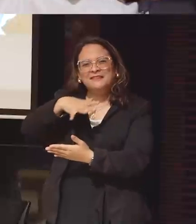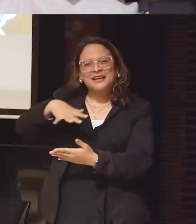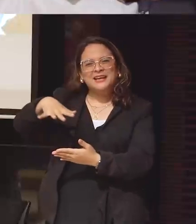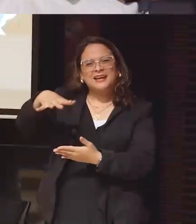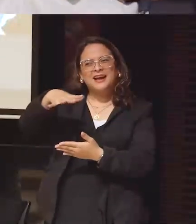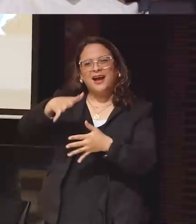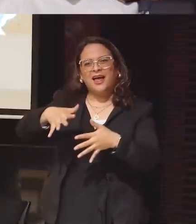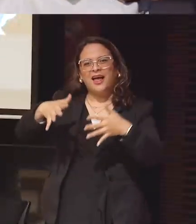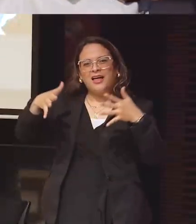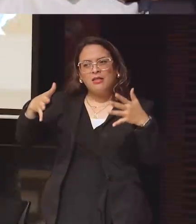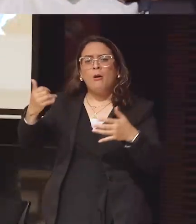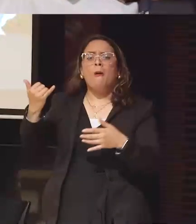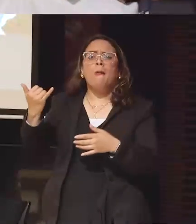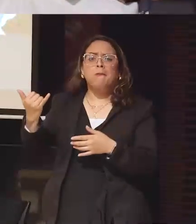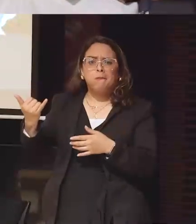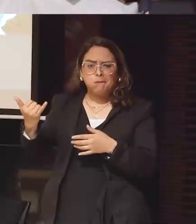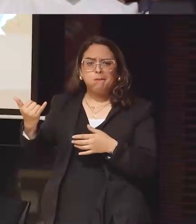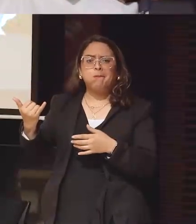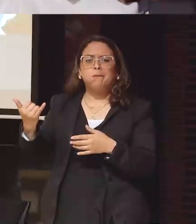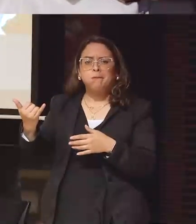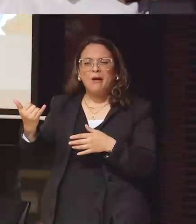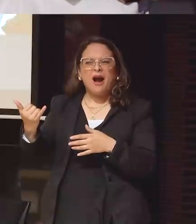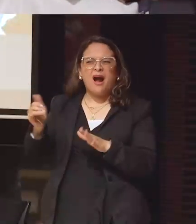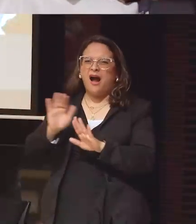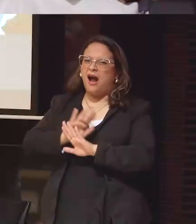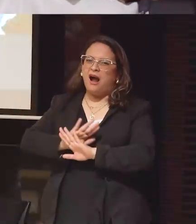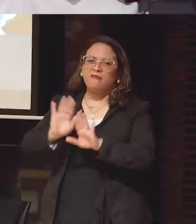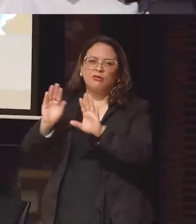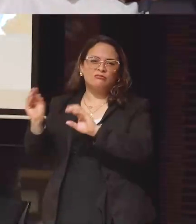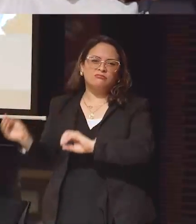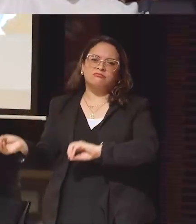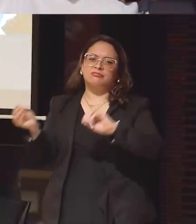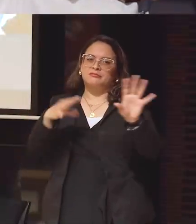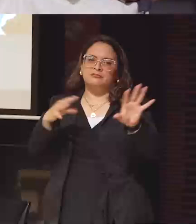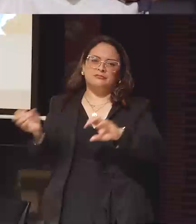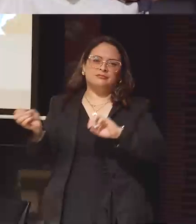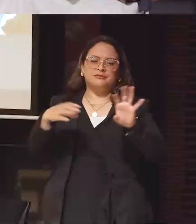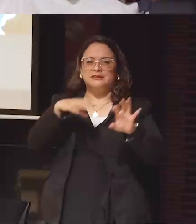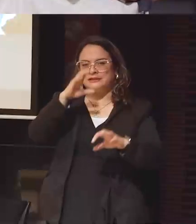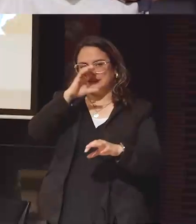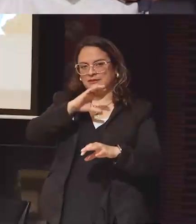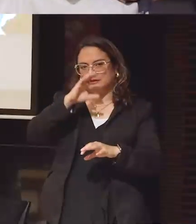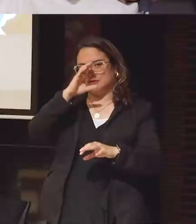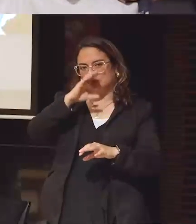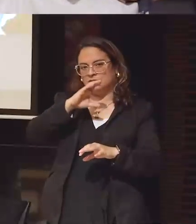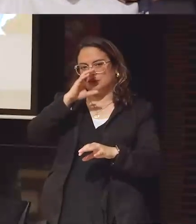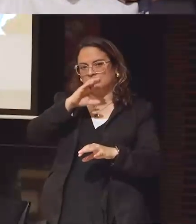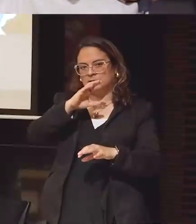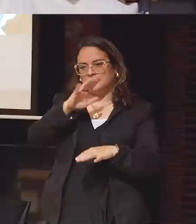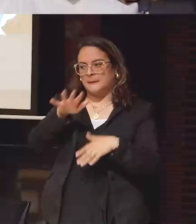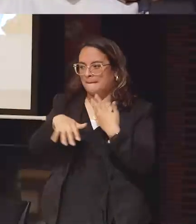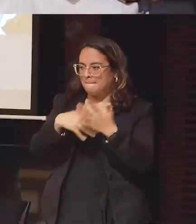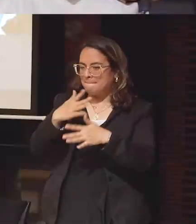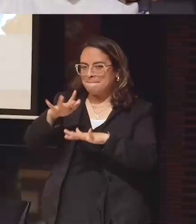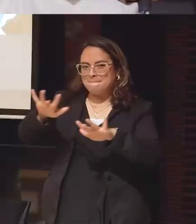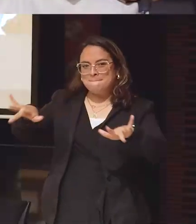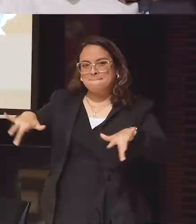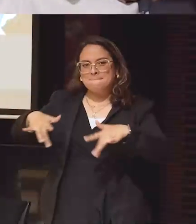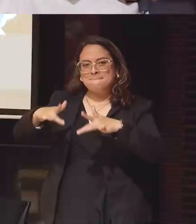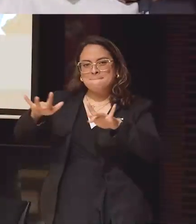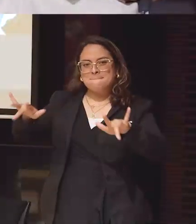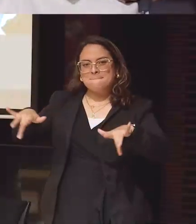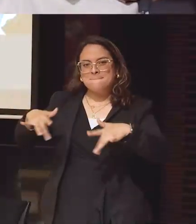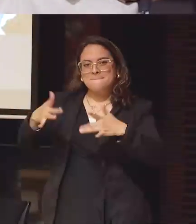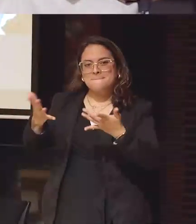estas quintas que aún quedaban localizadas empiezan a migrar hacia el Chapinero, y esto empieza a quedarse cada vez más solo y con